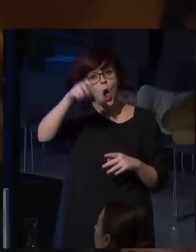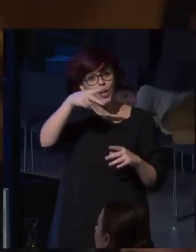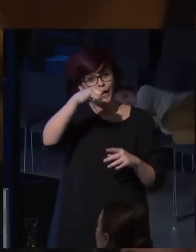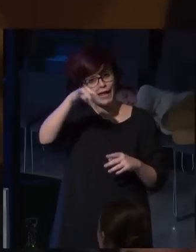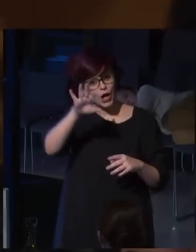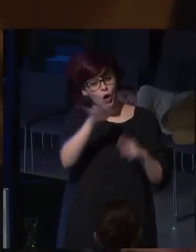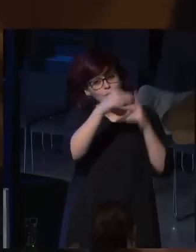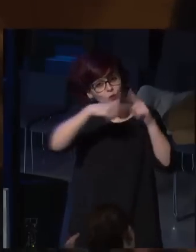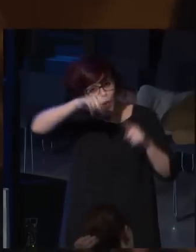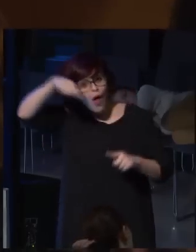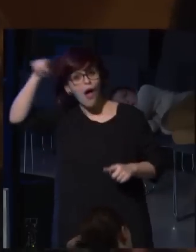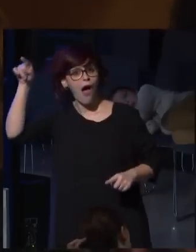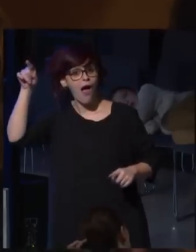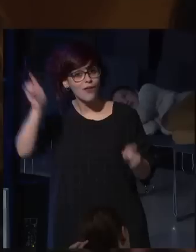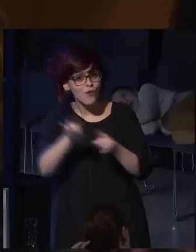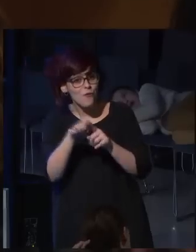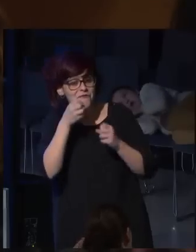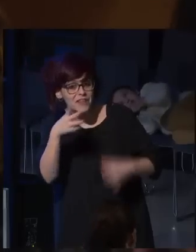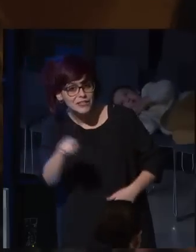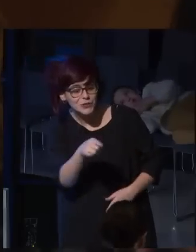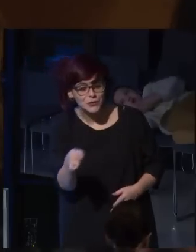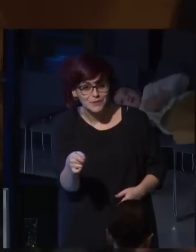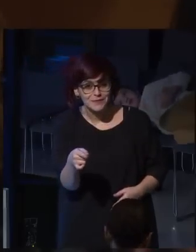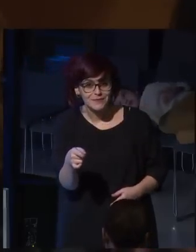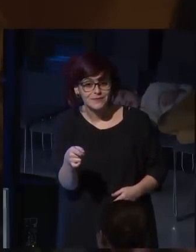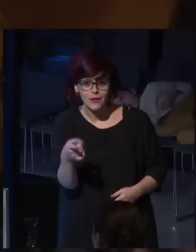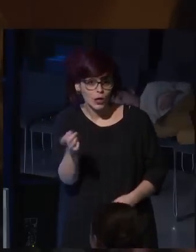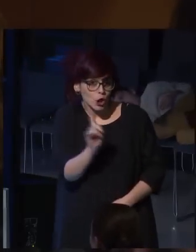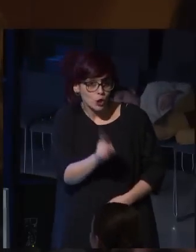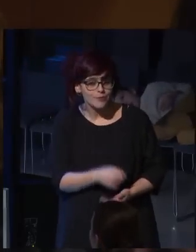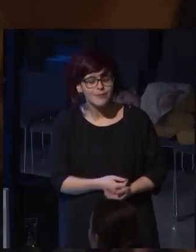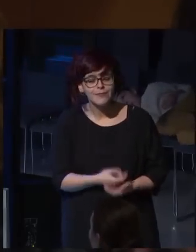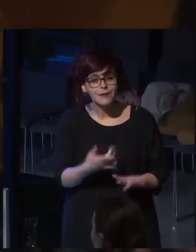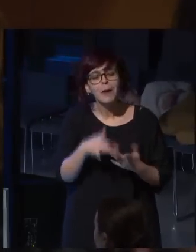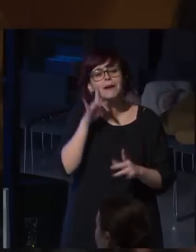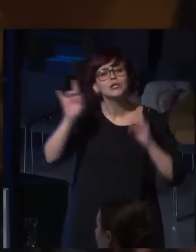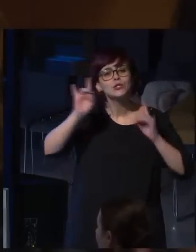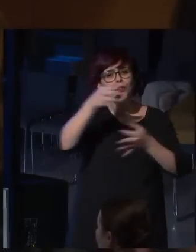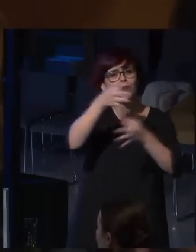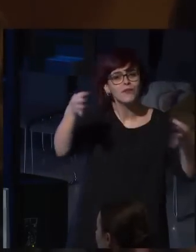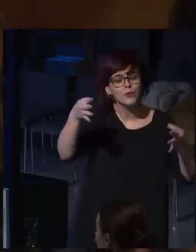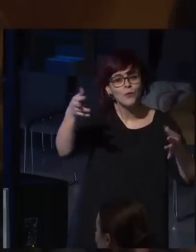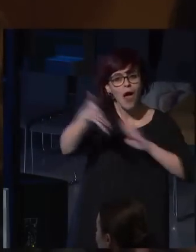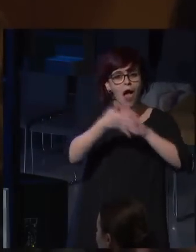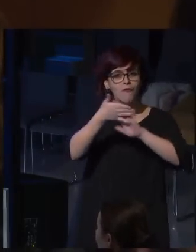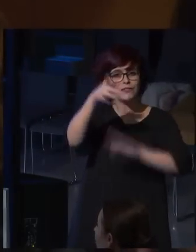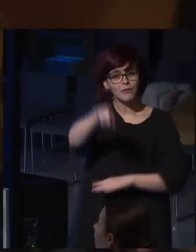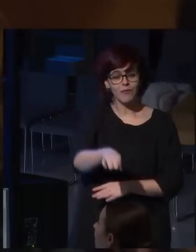que yo creo que es más concluyente es que dentro del sonido perfecto podríamos haber hablado también